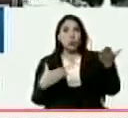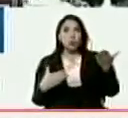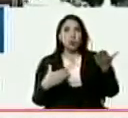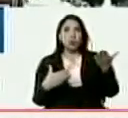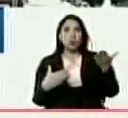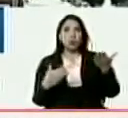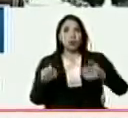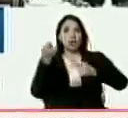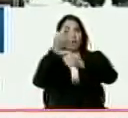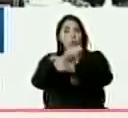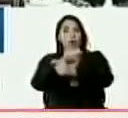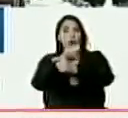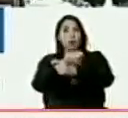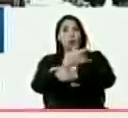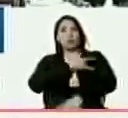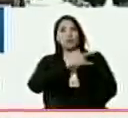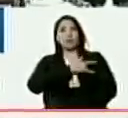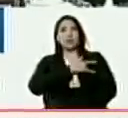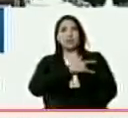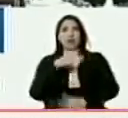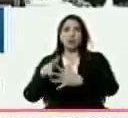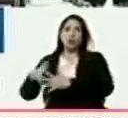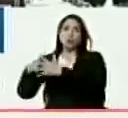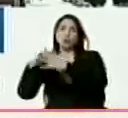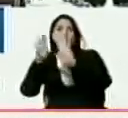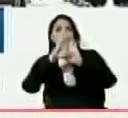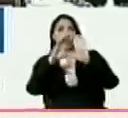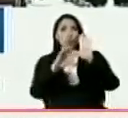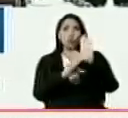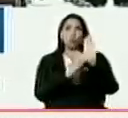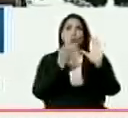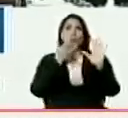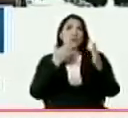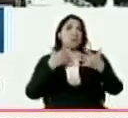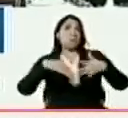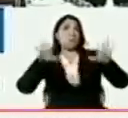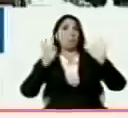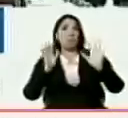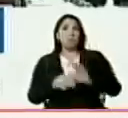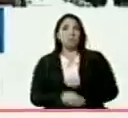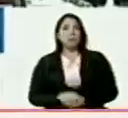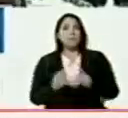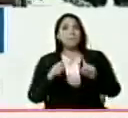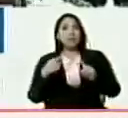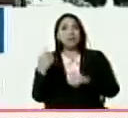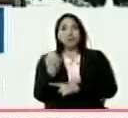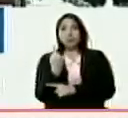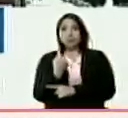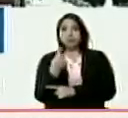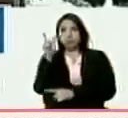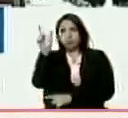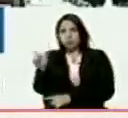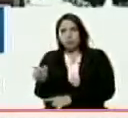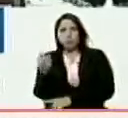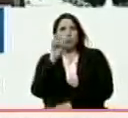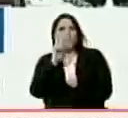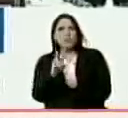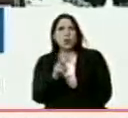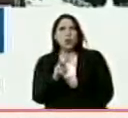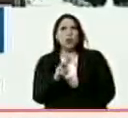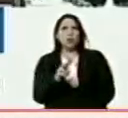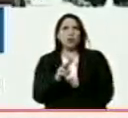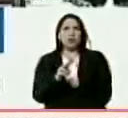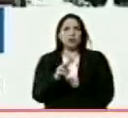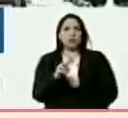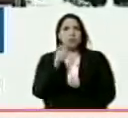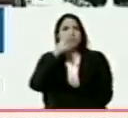Harvard, curso de no sé qué cosa en Cambridge. Pero ninguno previó que el pueblo de Venezuela los